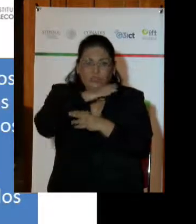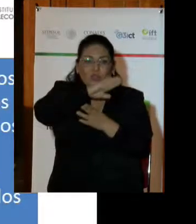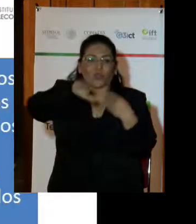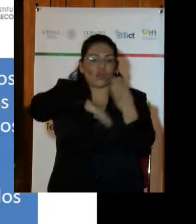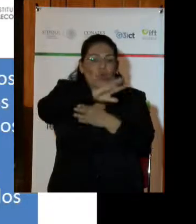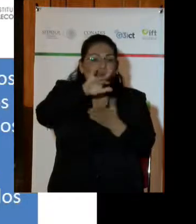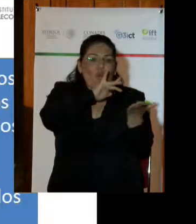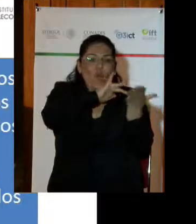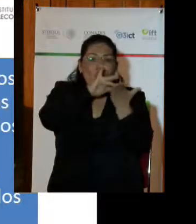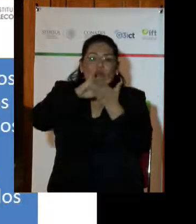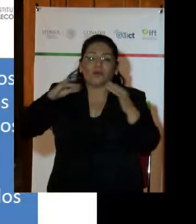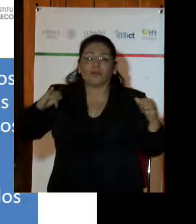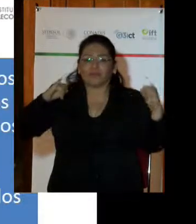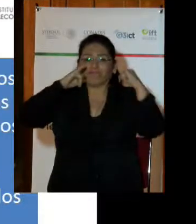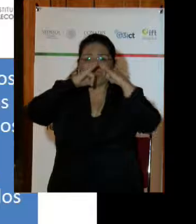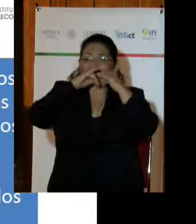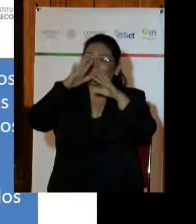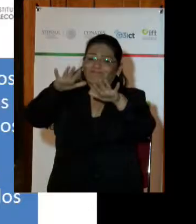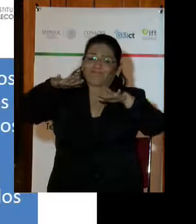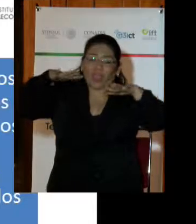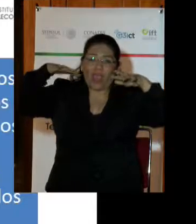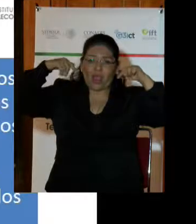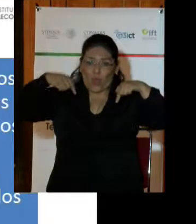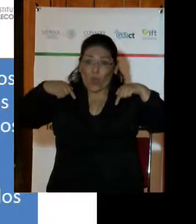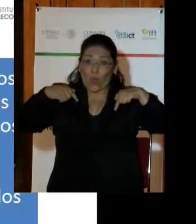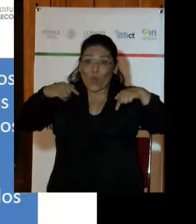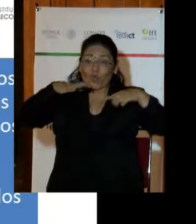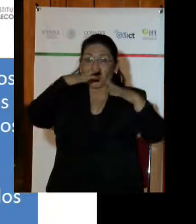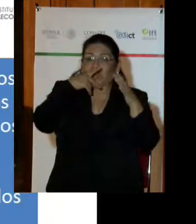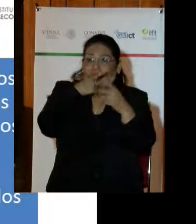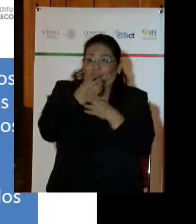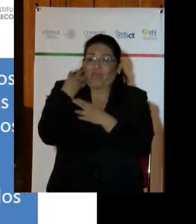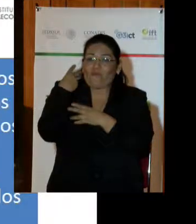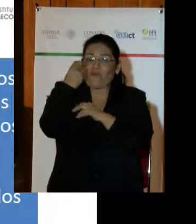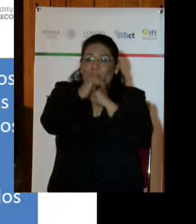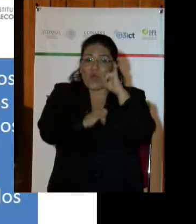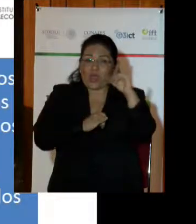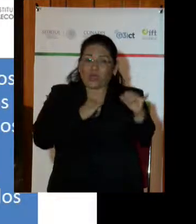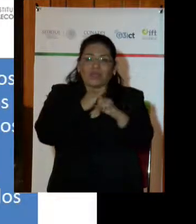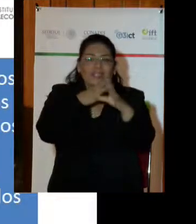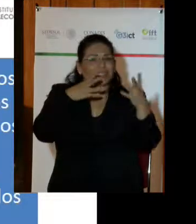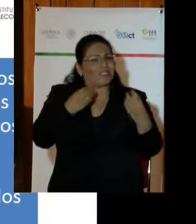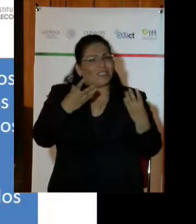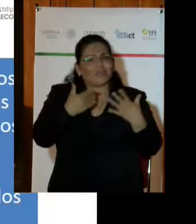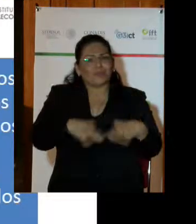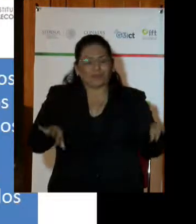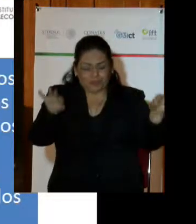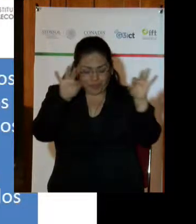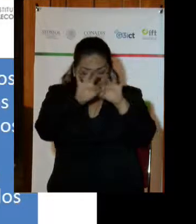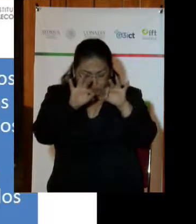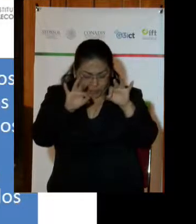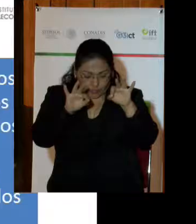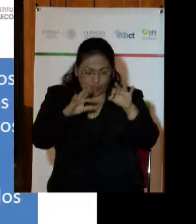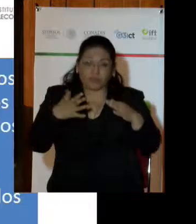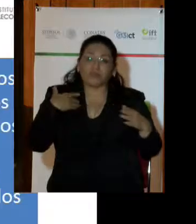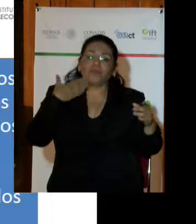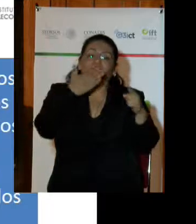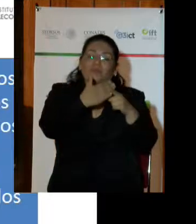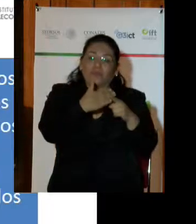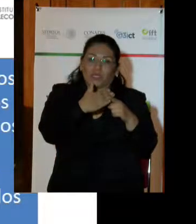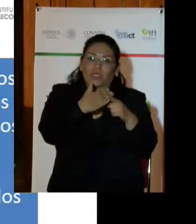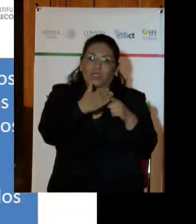de pues, todas las instituciones convocantes en este evento tan importante. Y los grandes